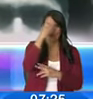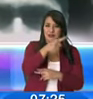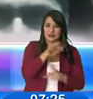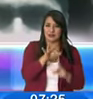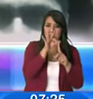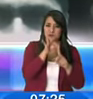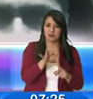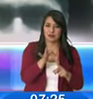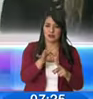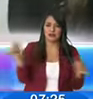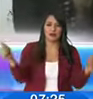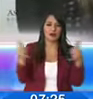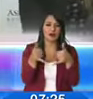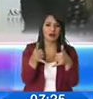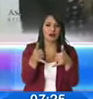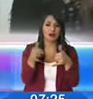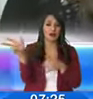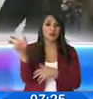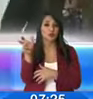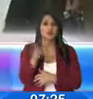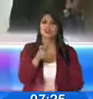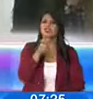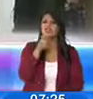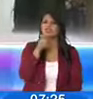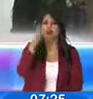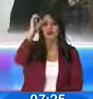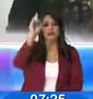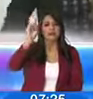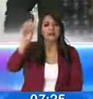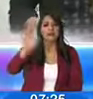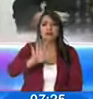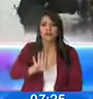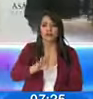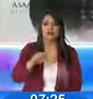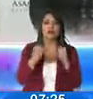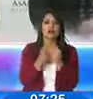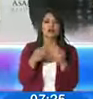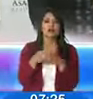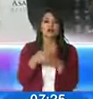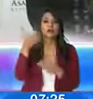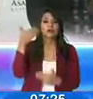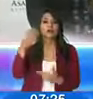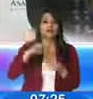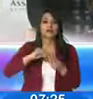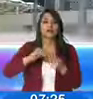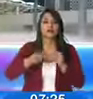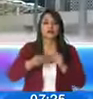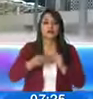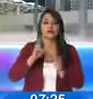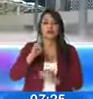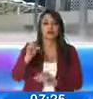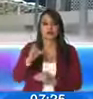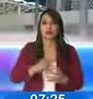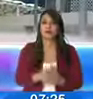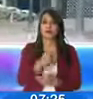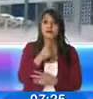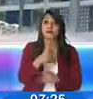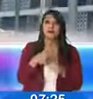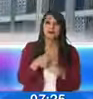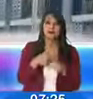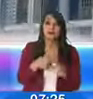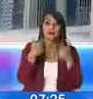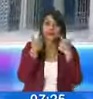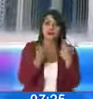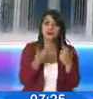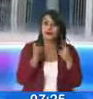tema Fernando Balda, los primeros en reaccionar en la Asamblea fueron en el bloque de Creo. Ellos afirman que es urgente que la Fiscalía tome